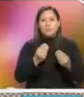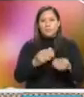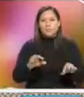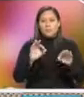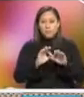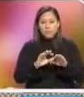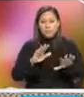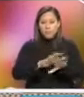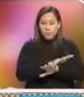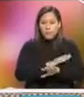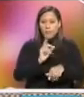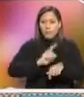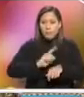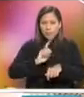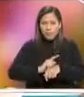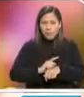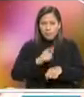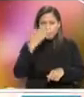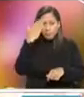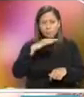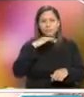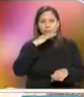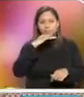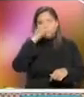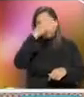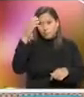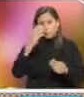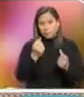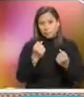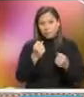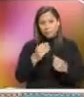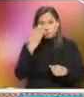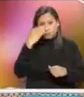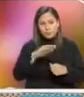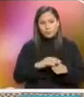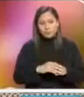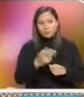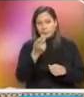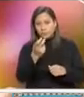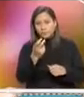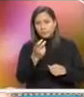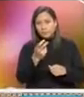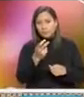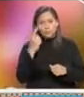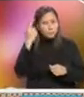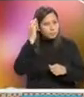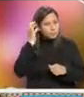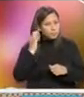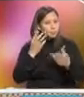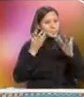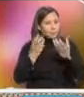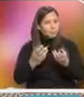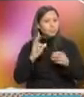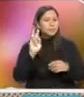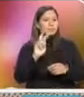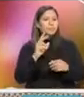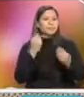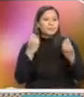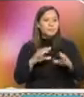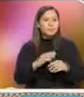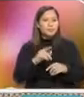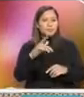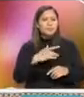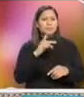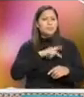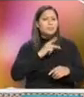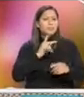importante reemplazarla diario. Ahorita sabemos que la contaminación está bastante fuerte y eso también deshidrata y quita nutrición del cabello. Si lo sentimos en